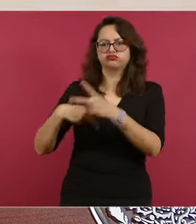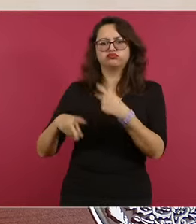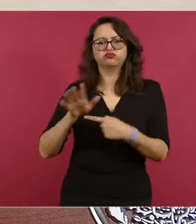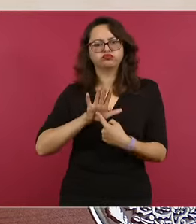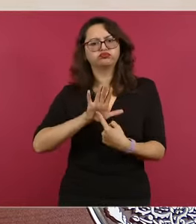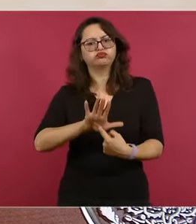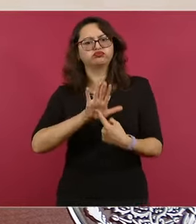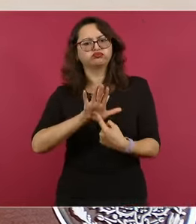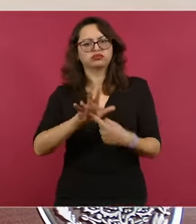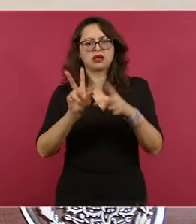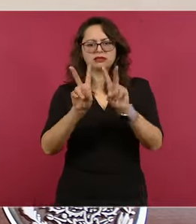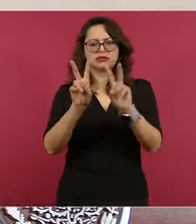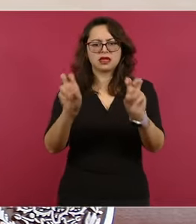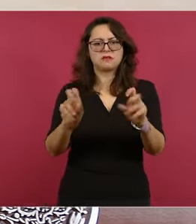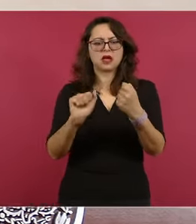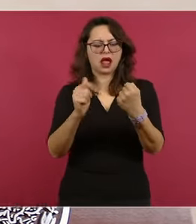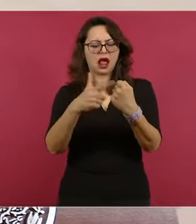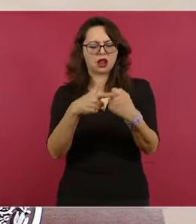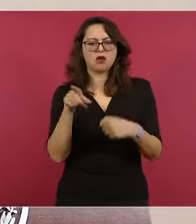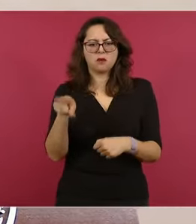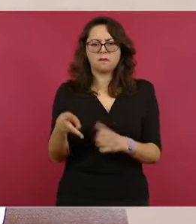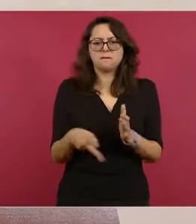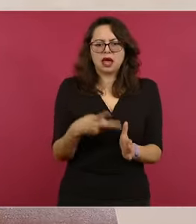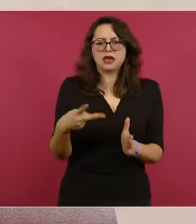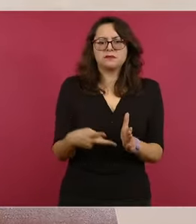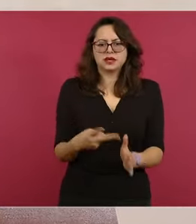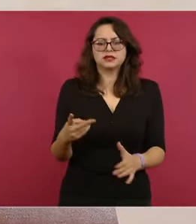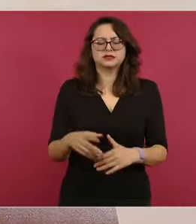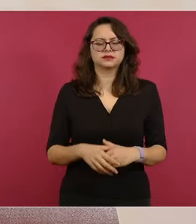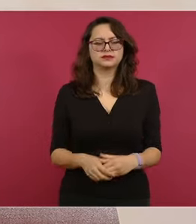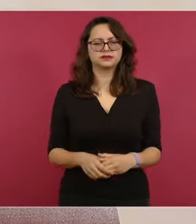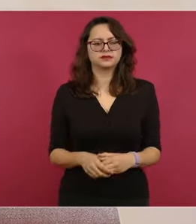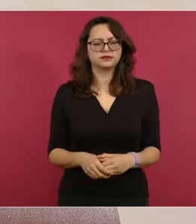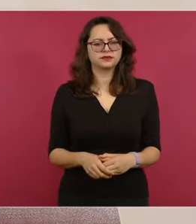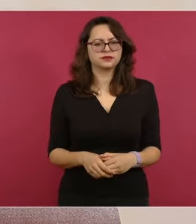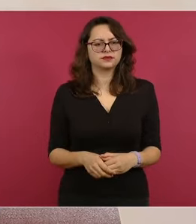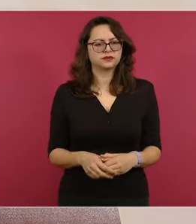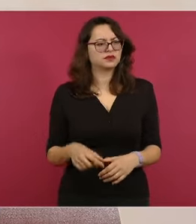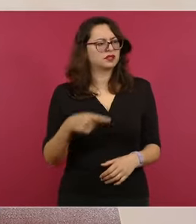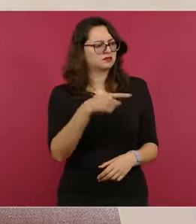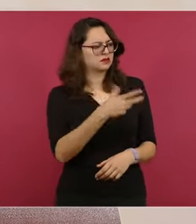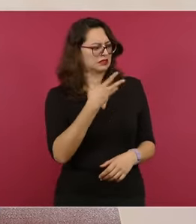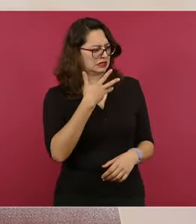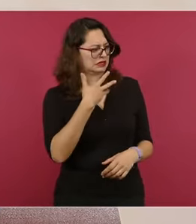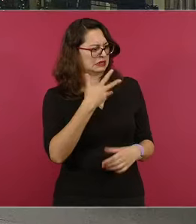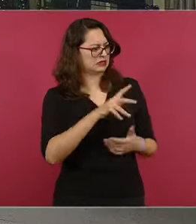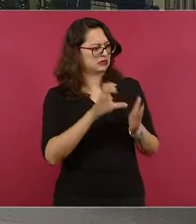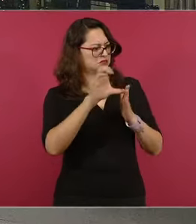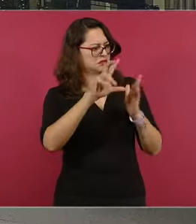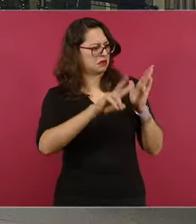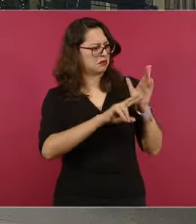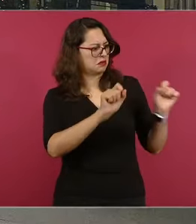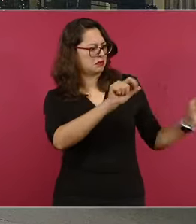a veces exponer. ¿No tendrás algo de él para…?